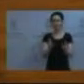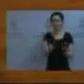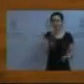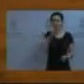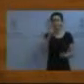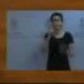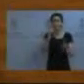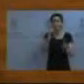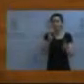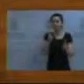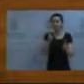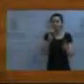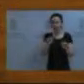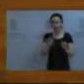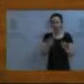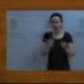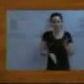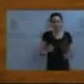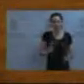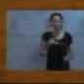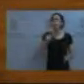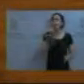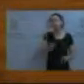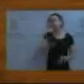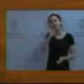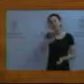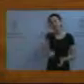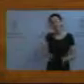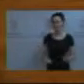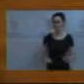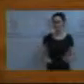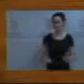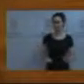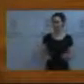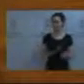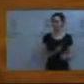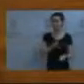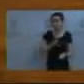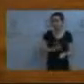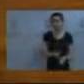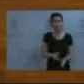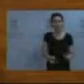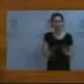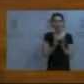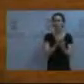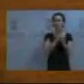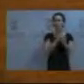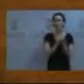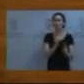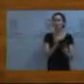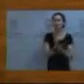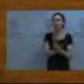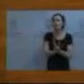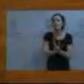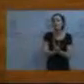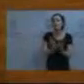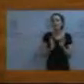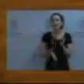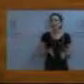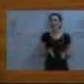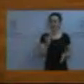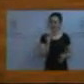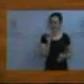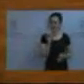indicación terapéutica, pueden ser utilizadas como droga, por supuesto, pero el hecho de que sea una droga ilegal no quiere decir que no tenga una indicación